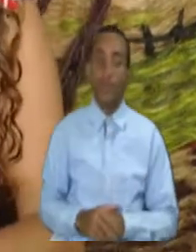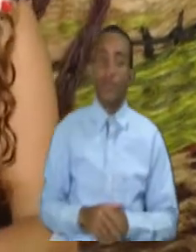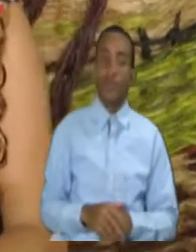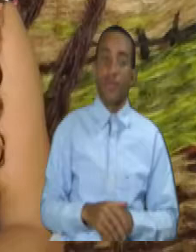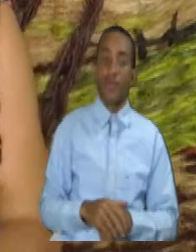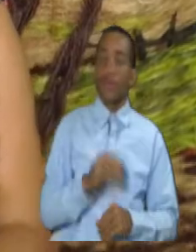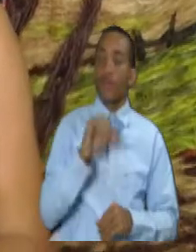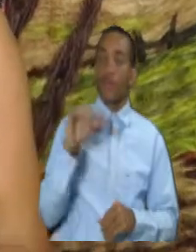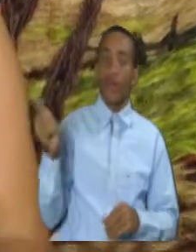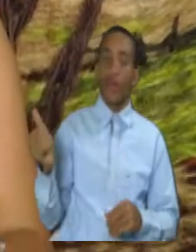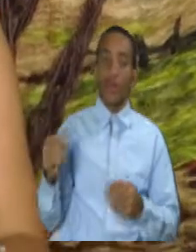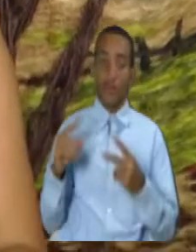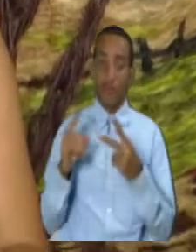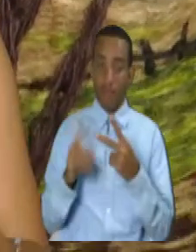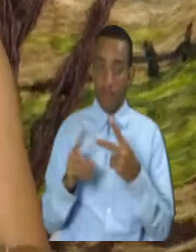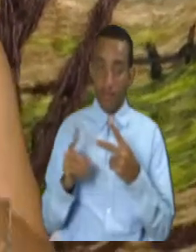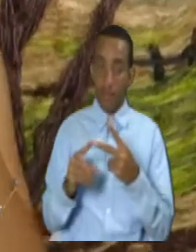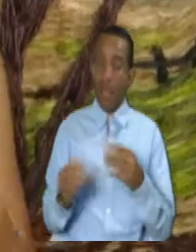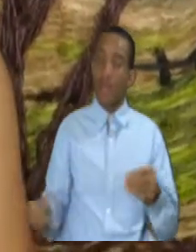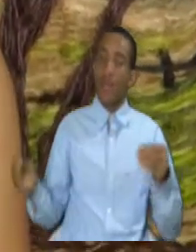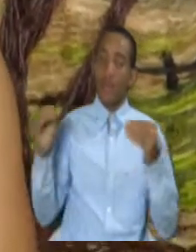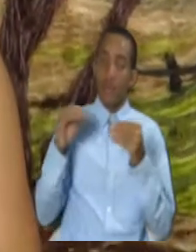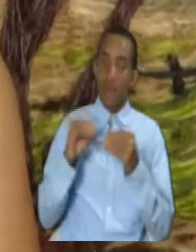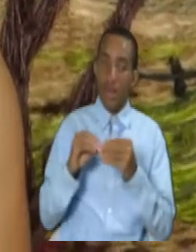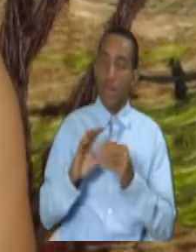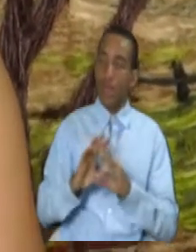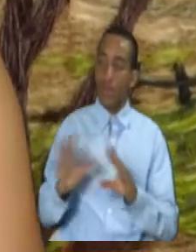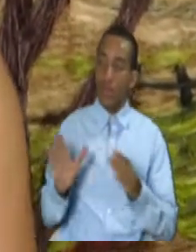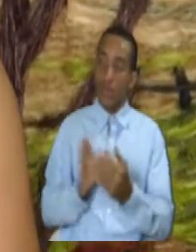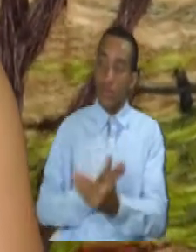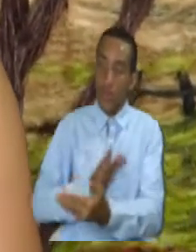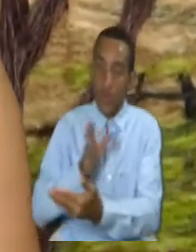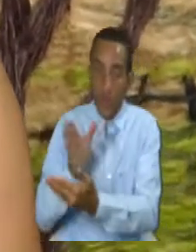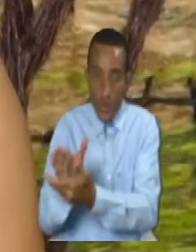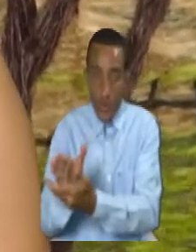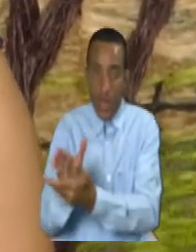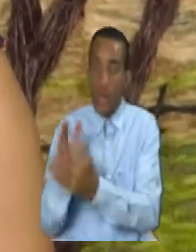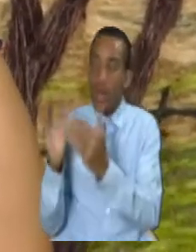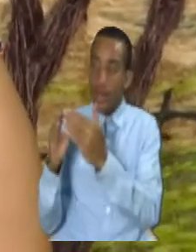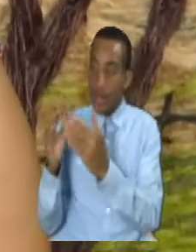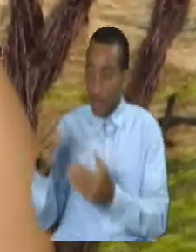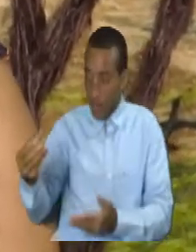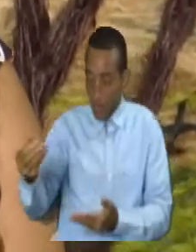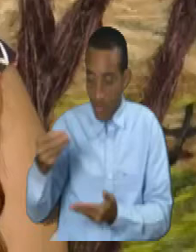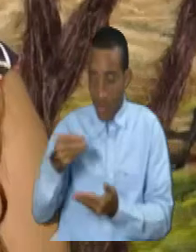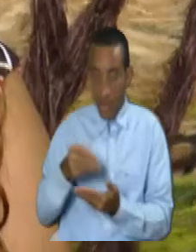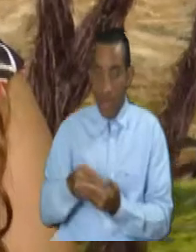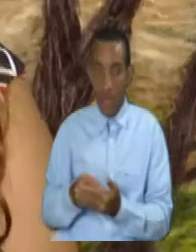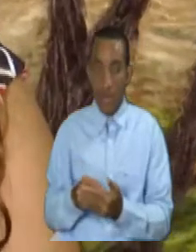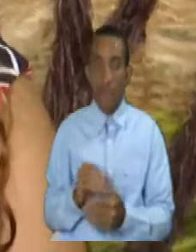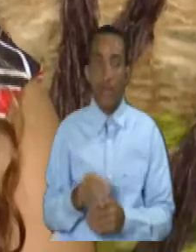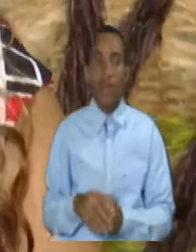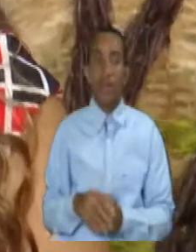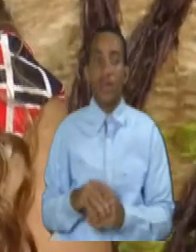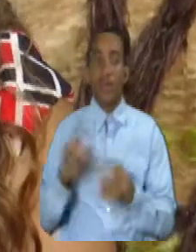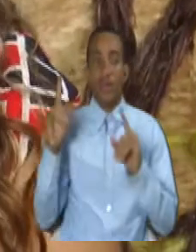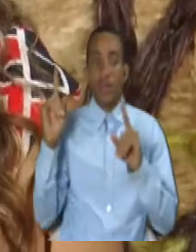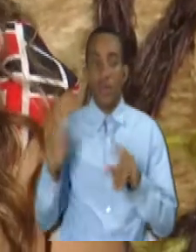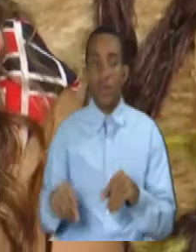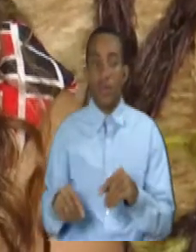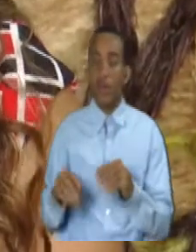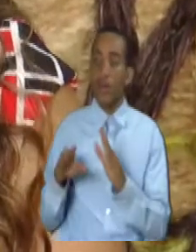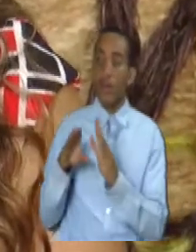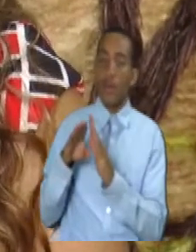otra cosita es que además de tener el beneficio que vamos hasta sus casas a recoger el recaudo del dinero, les damos el beneficio de un